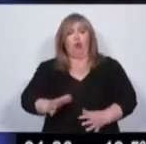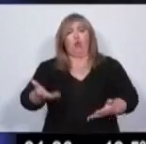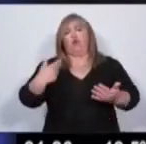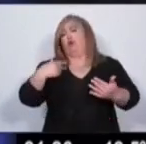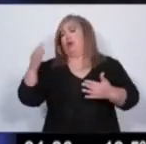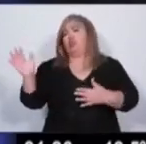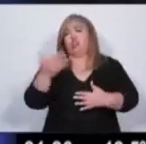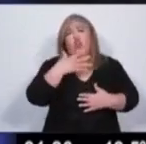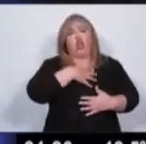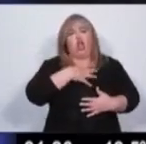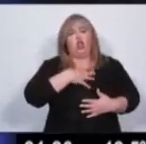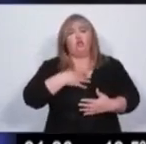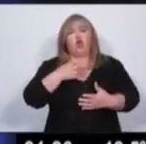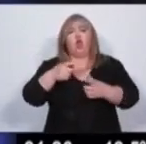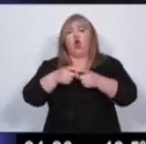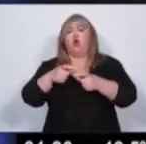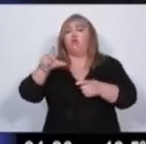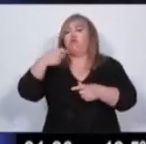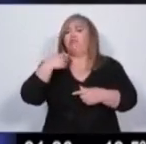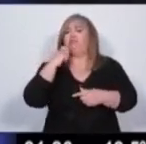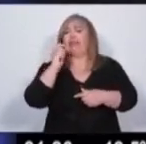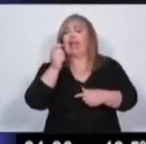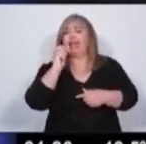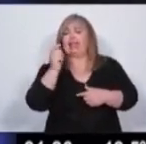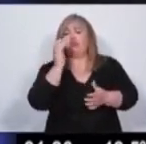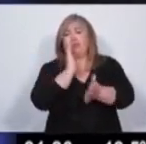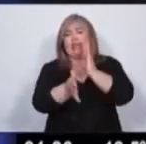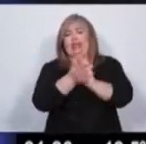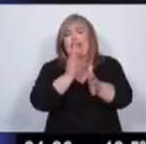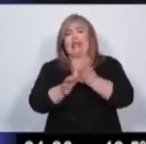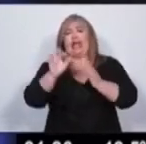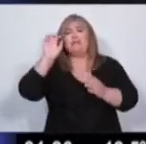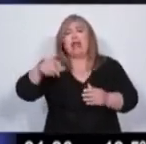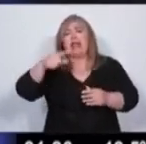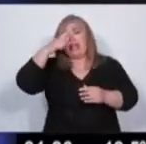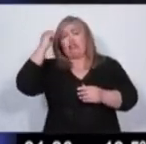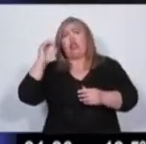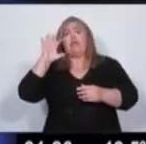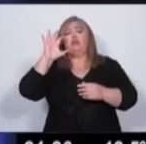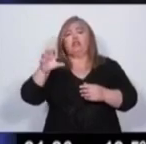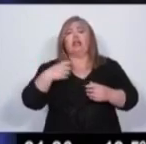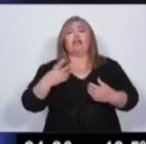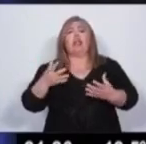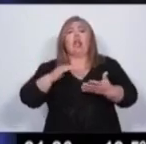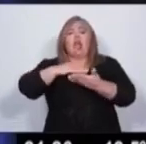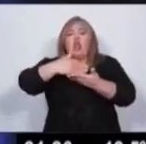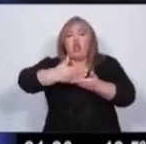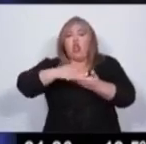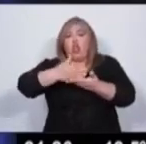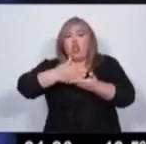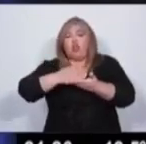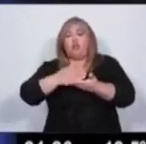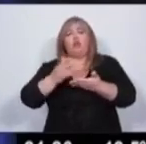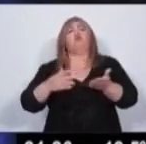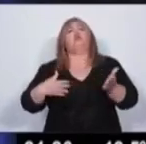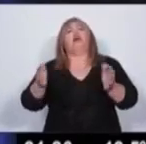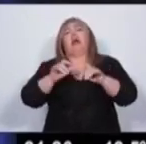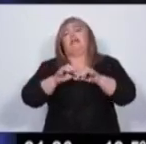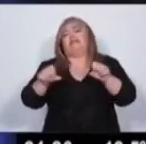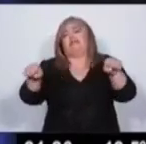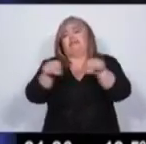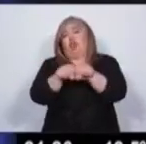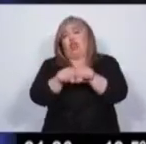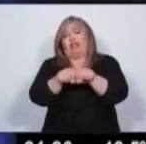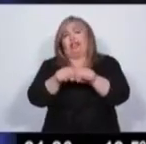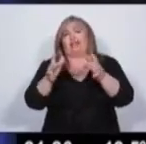boleto educativo gratuito plan nacional y provincial de notebook y conectividad educativa plan de infraestructura reparación